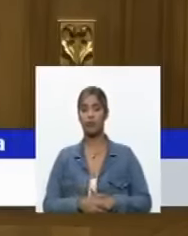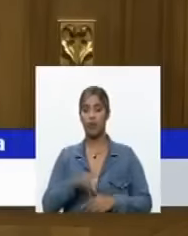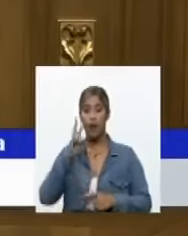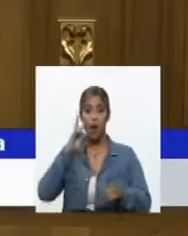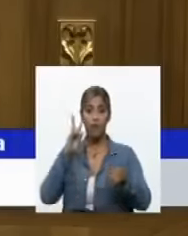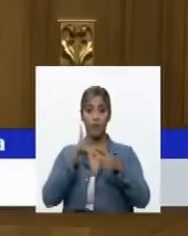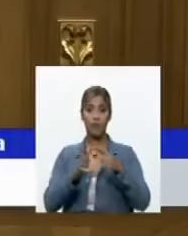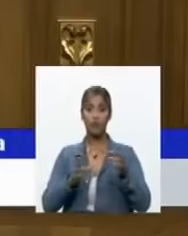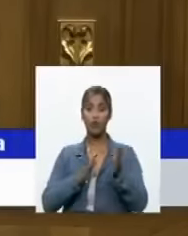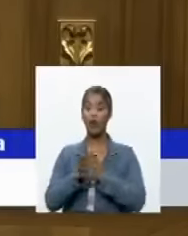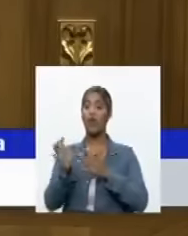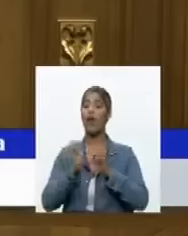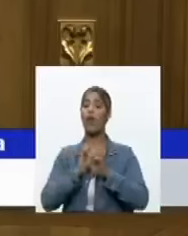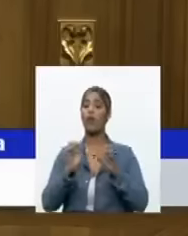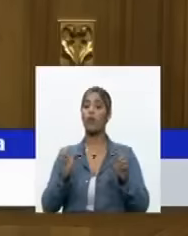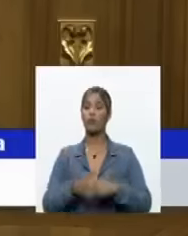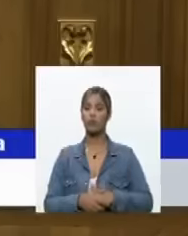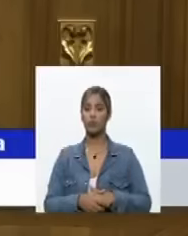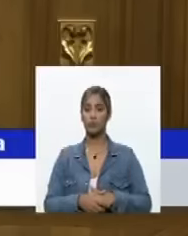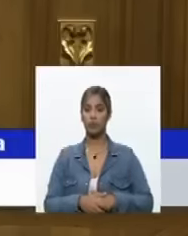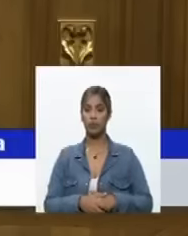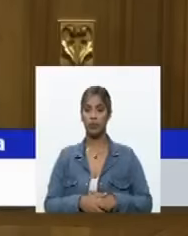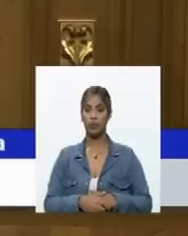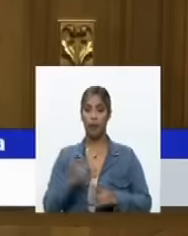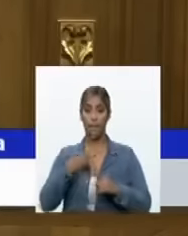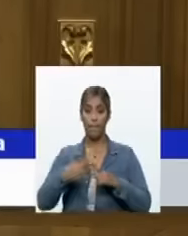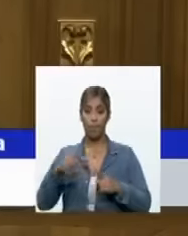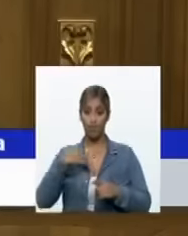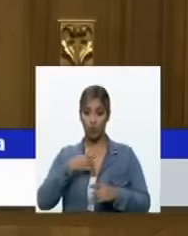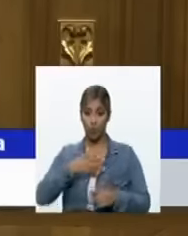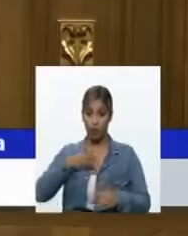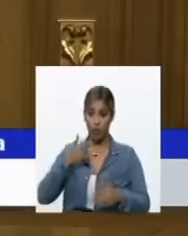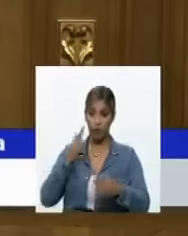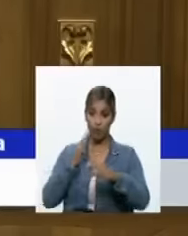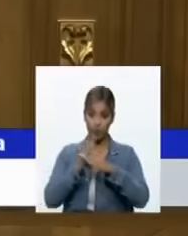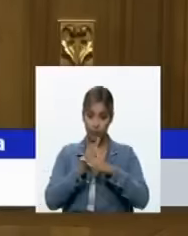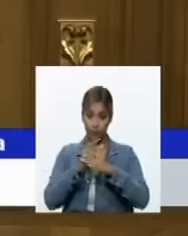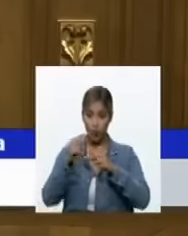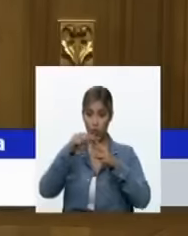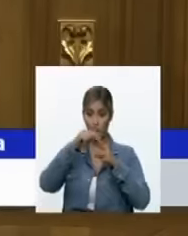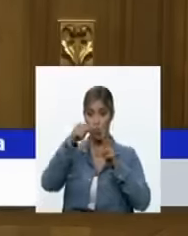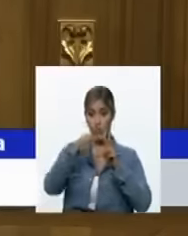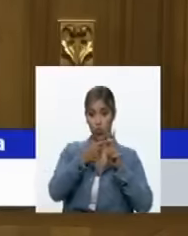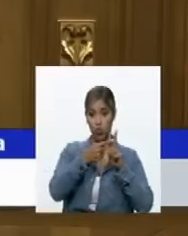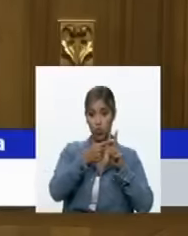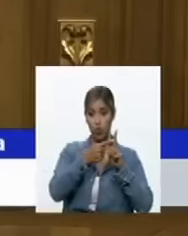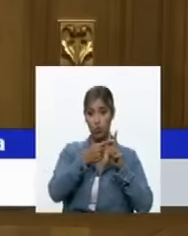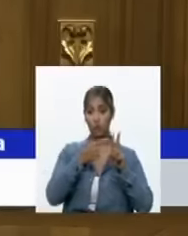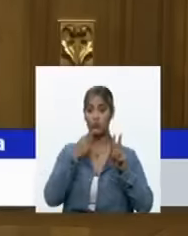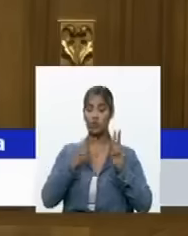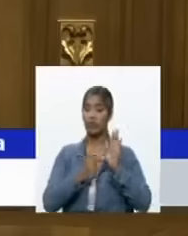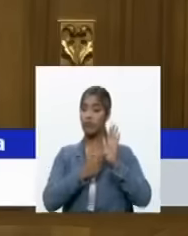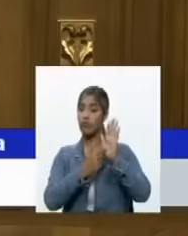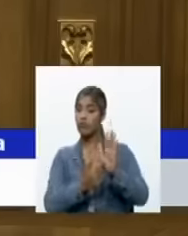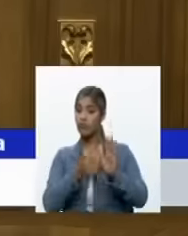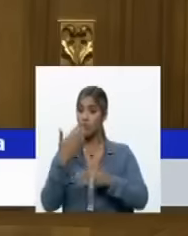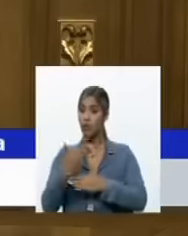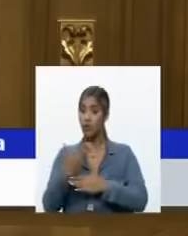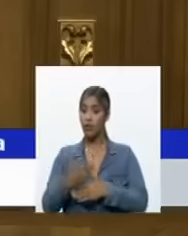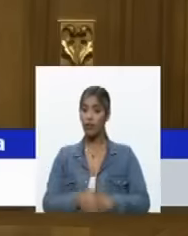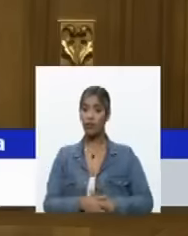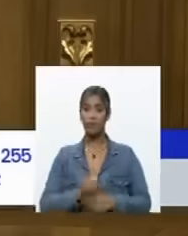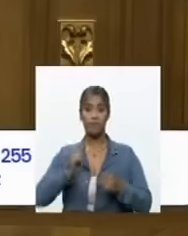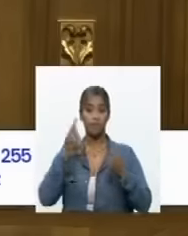visión con respecto a la educación, pero quiero detenerme solamente en dos aspectos fundamentales de sus aportes. El